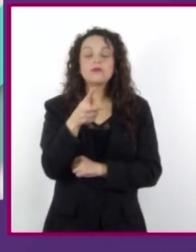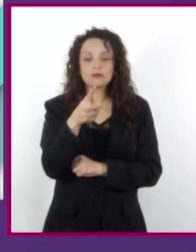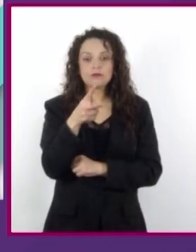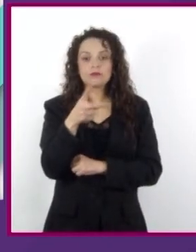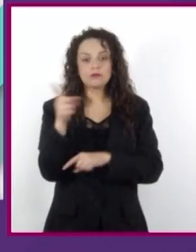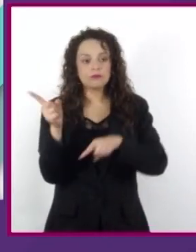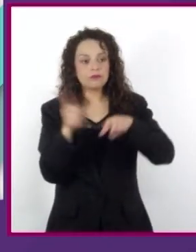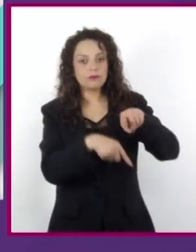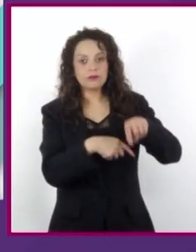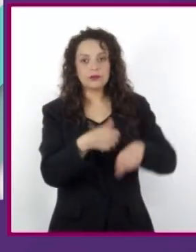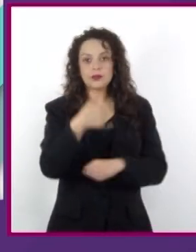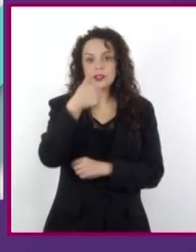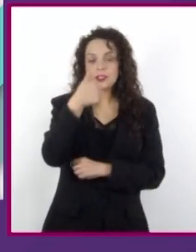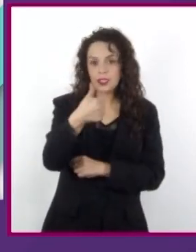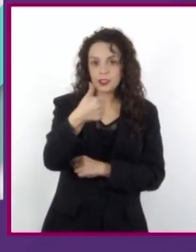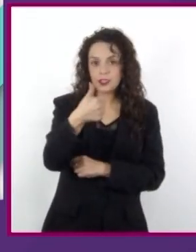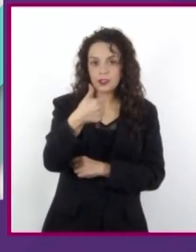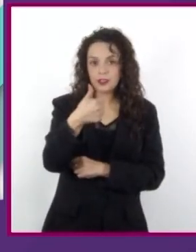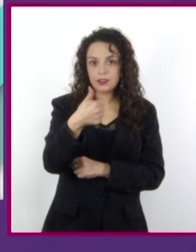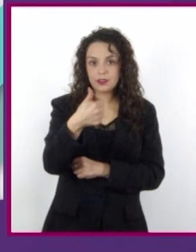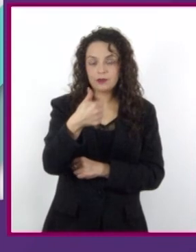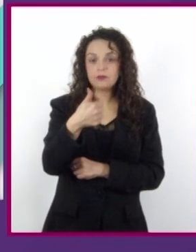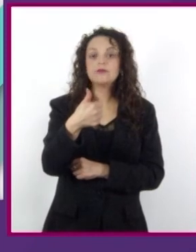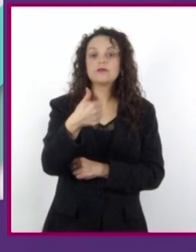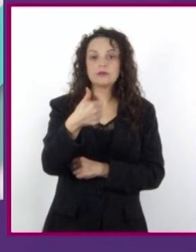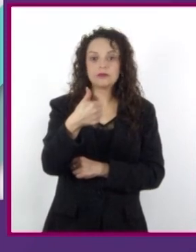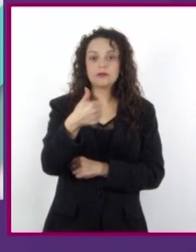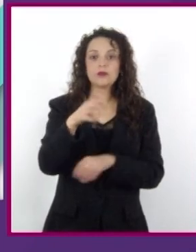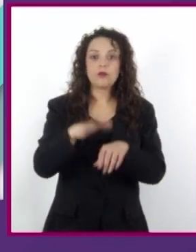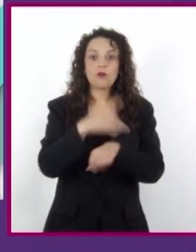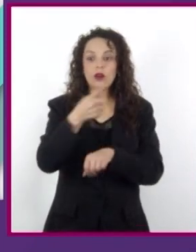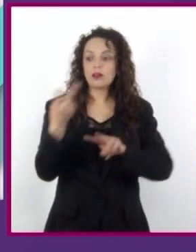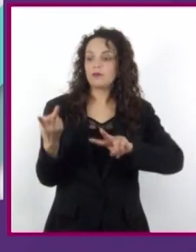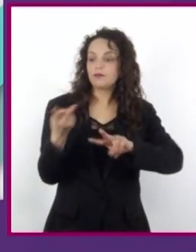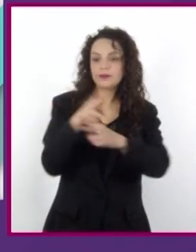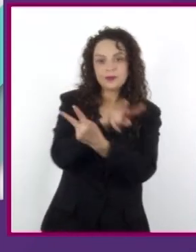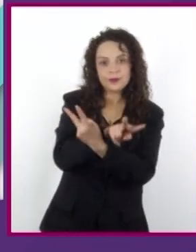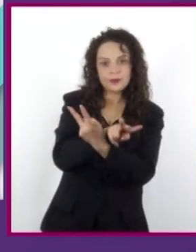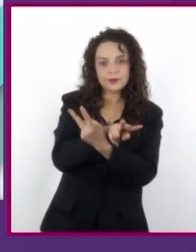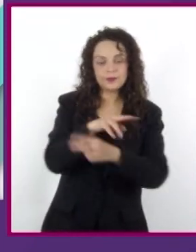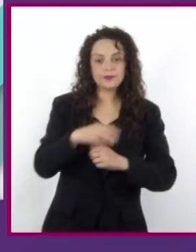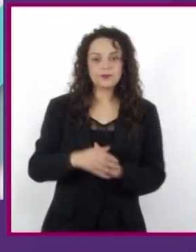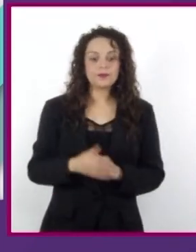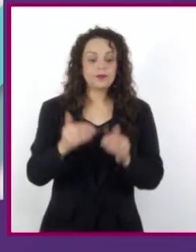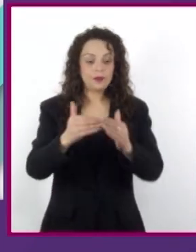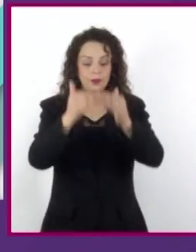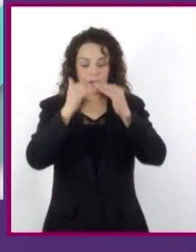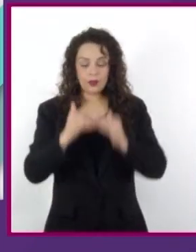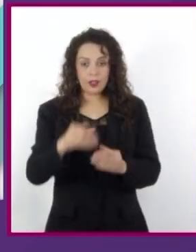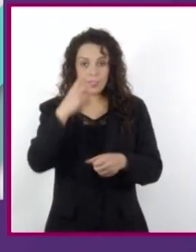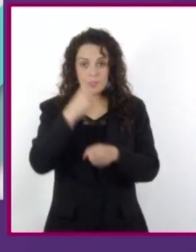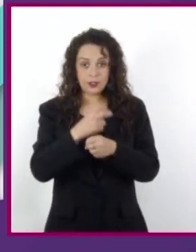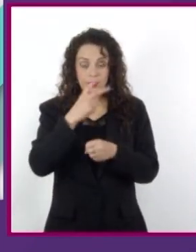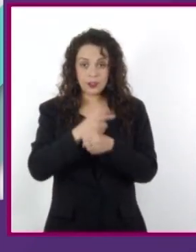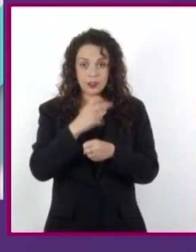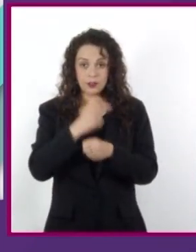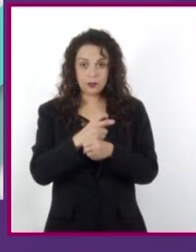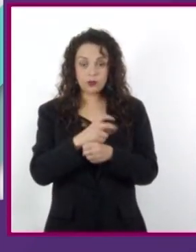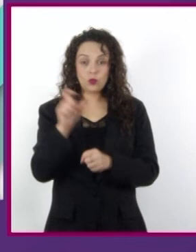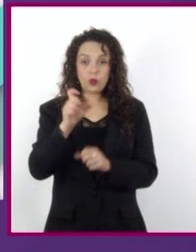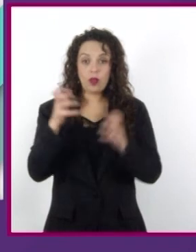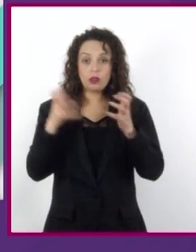6 en el primer miembro al ser operaciones inversas y en el segundo miembro al realizar la